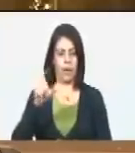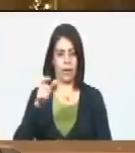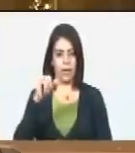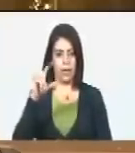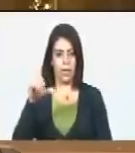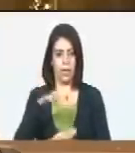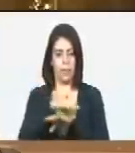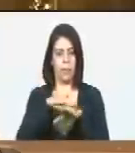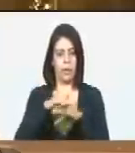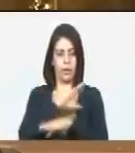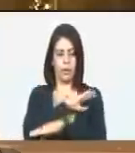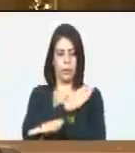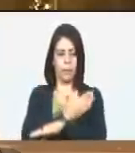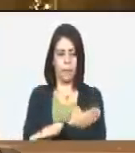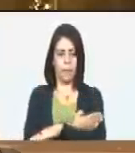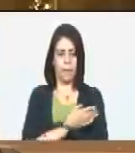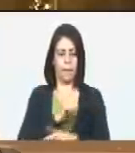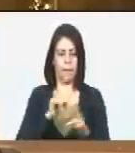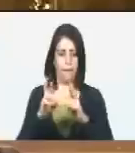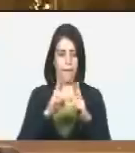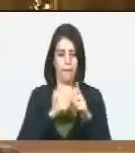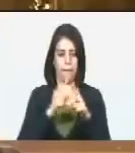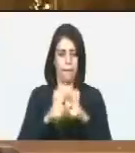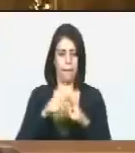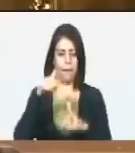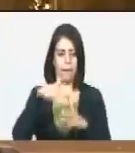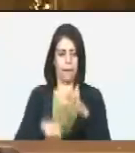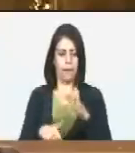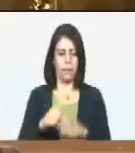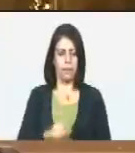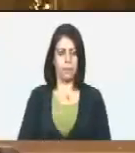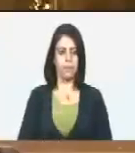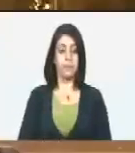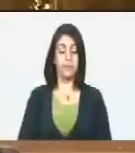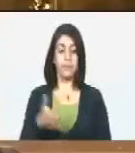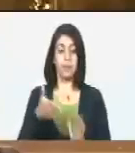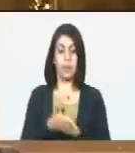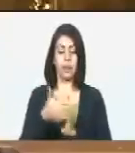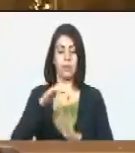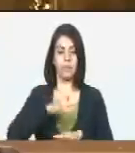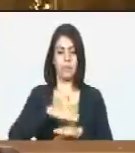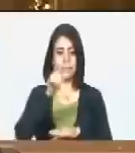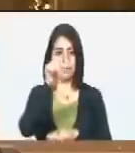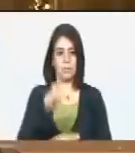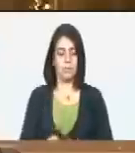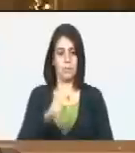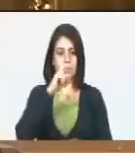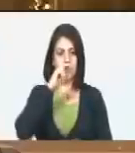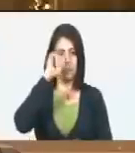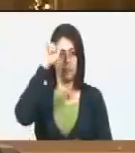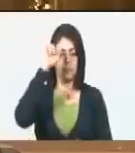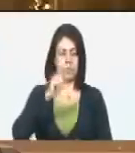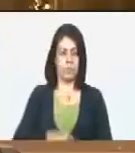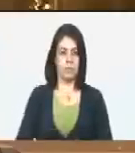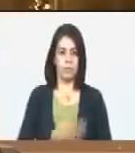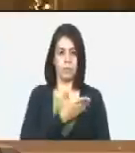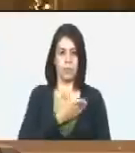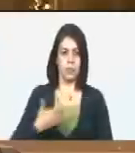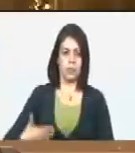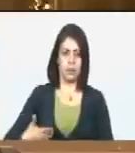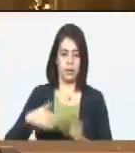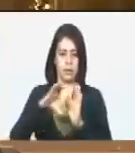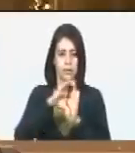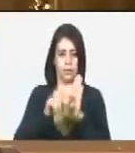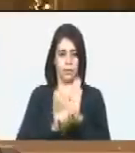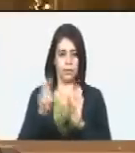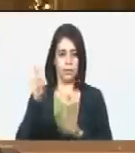Poder Popular para Relaciones Exteriores, mediante la cual el ciudadano Nicolás Maduro Moros, presidente constitucional de la